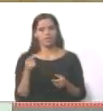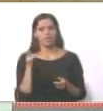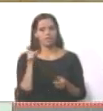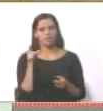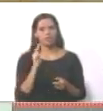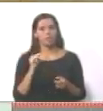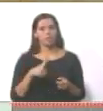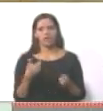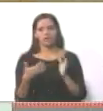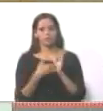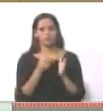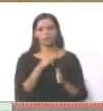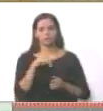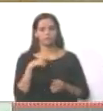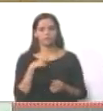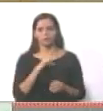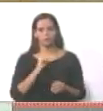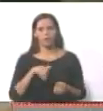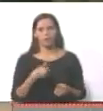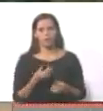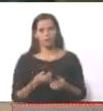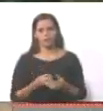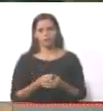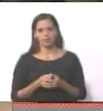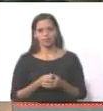María. No pueden con nosotros,